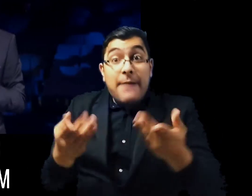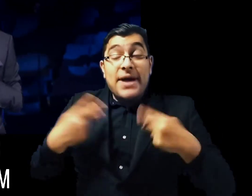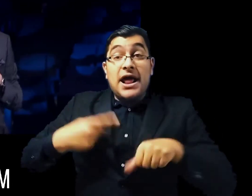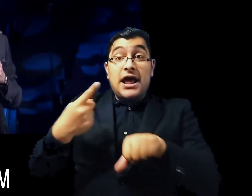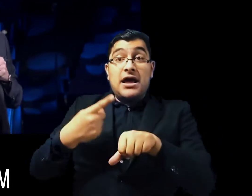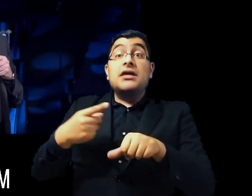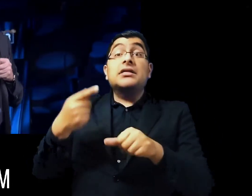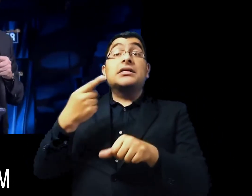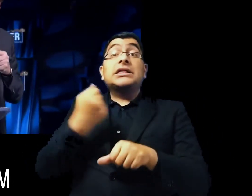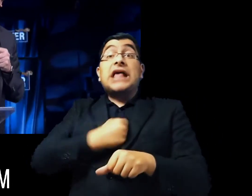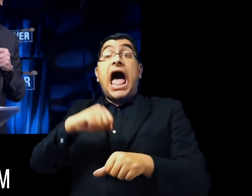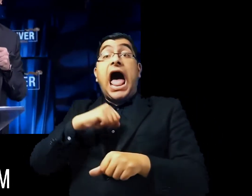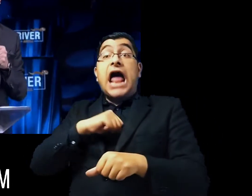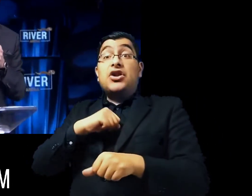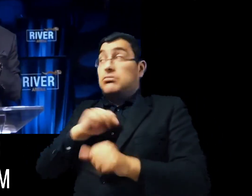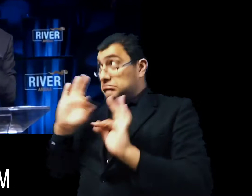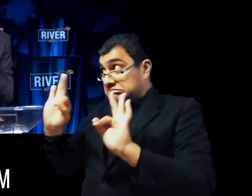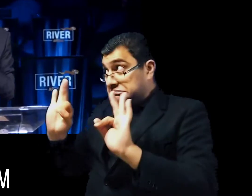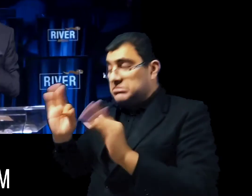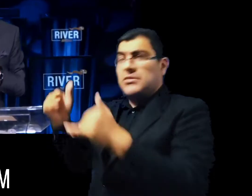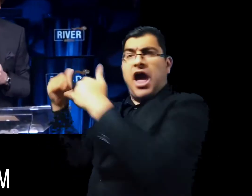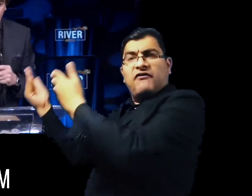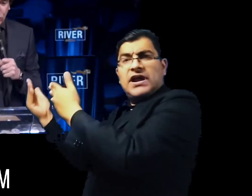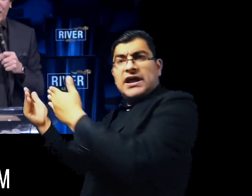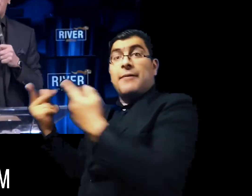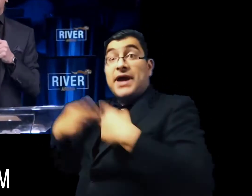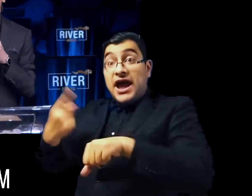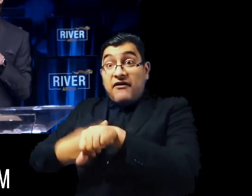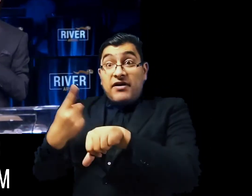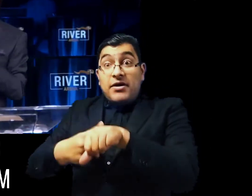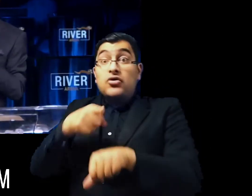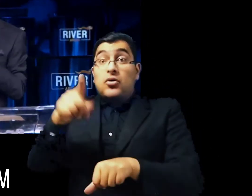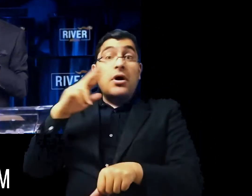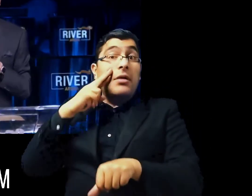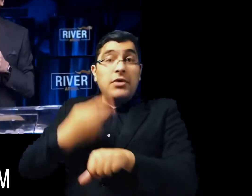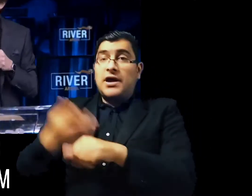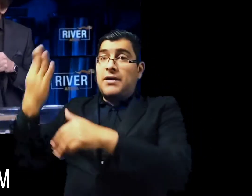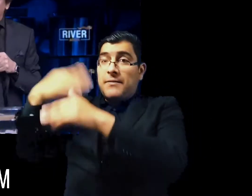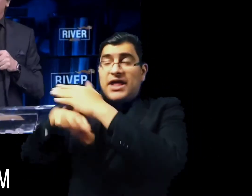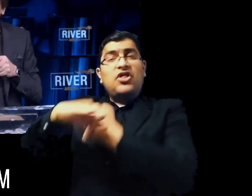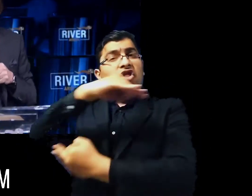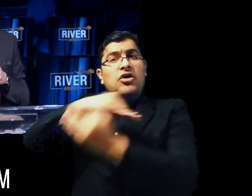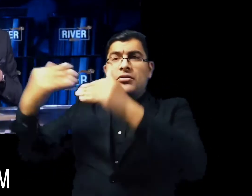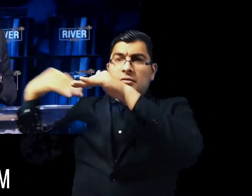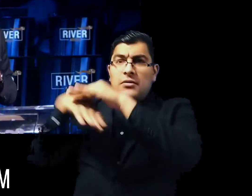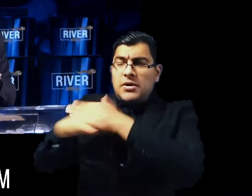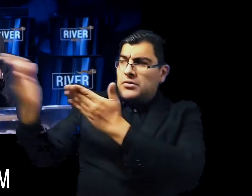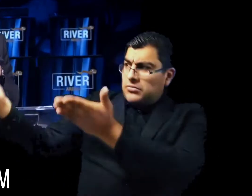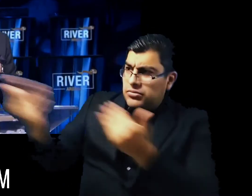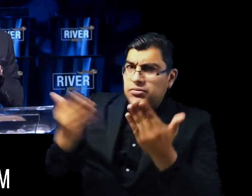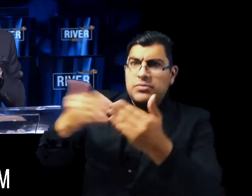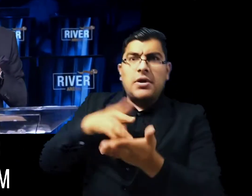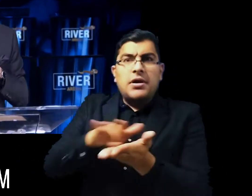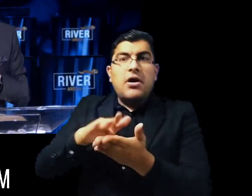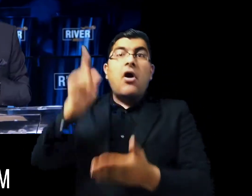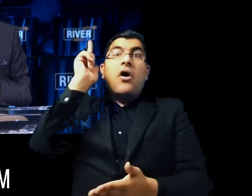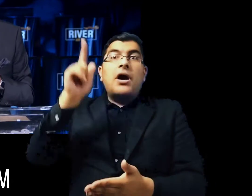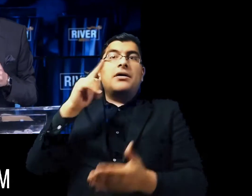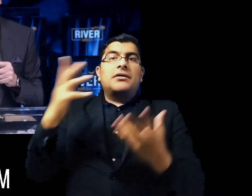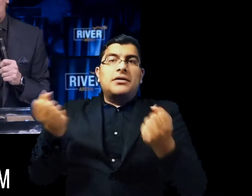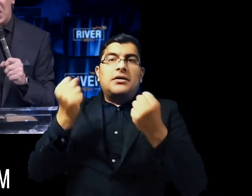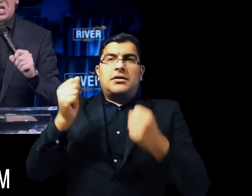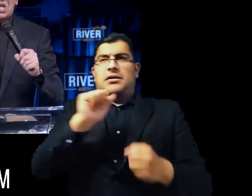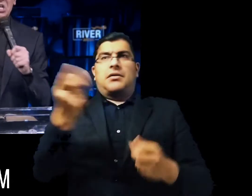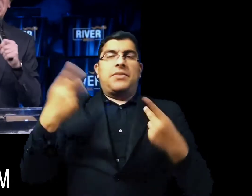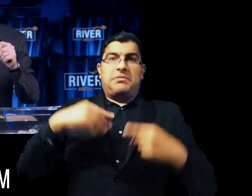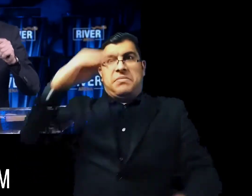están sanos que se queden afuera y los enfermos bajo su responsabilidad que entren todos, eso hubiese querido que ocurra. Aunque después alguno va